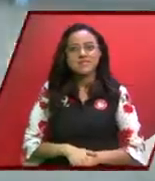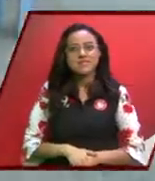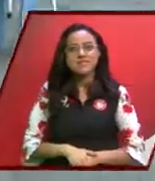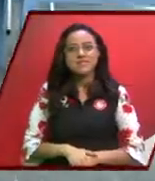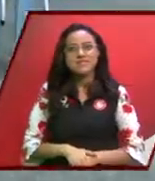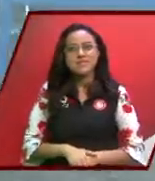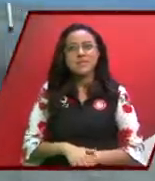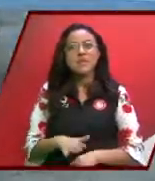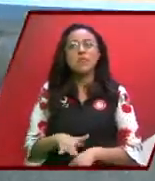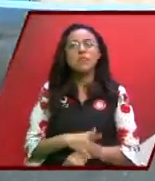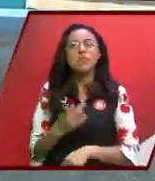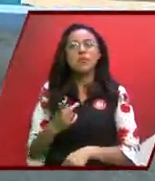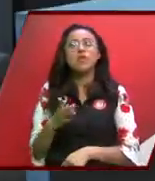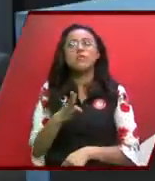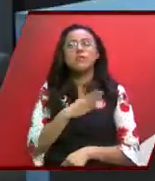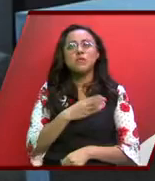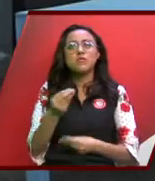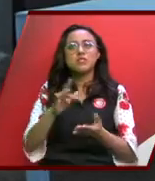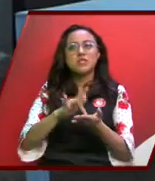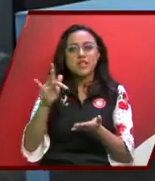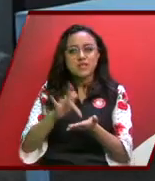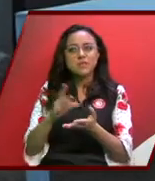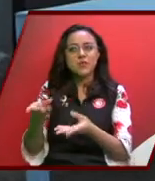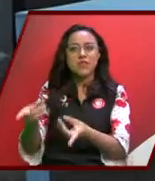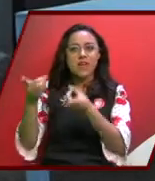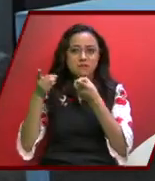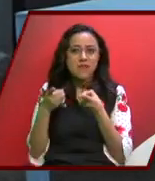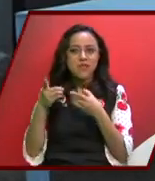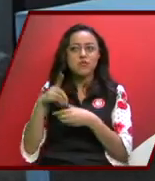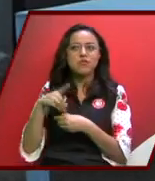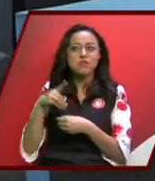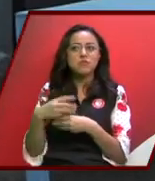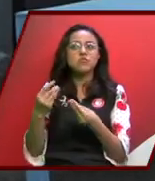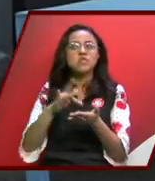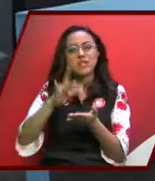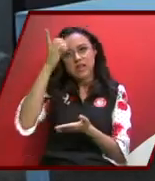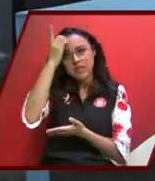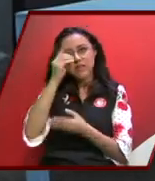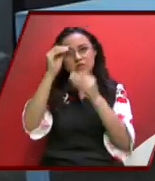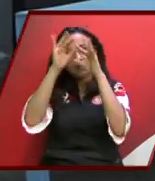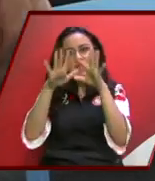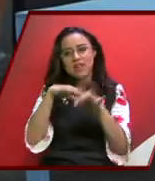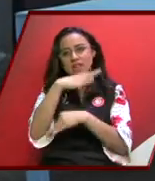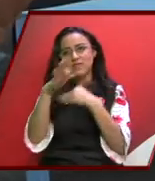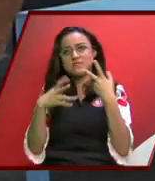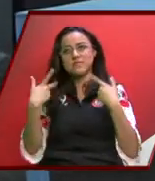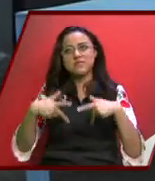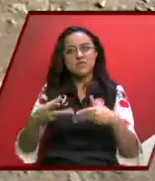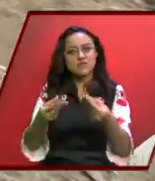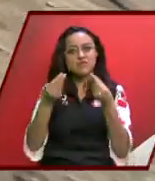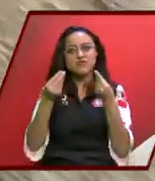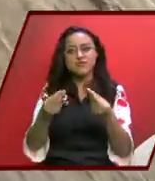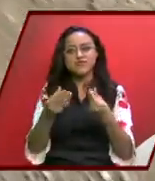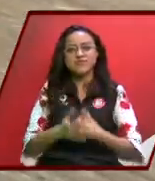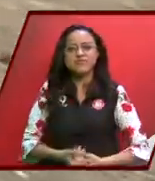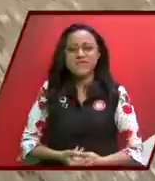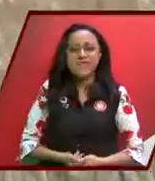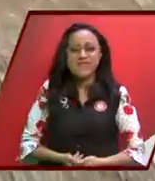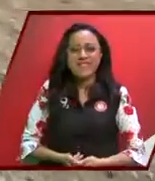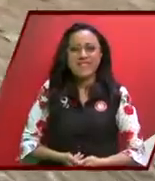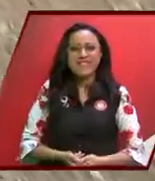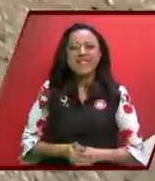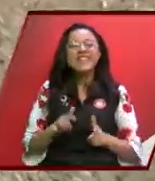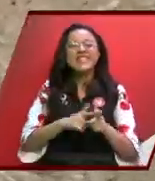por el que me dio la silla. Muchas gracias. Y que Dios los socorra mucho, mucho, mucho. Es así como seguimos